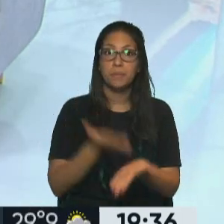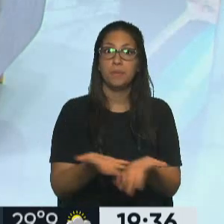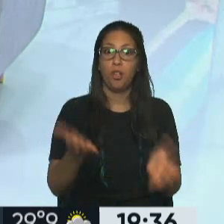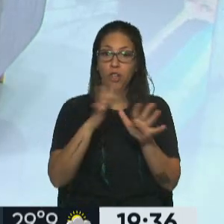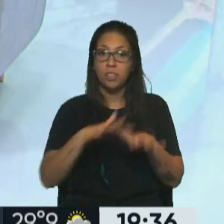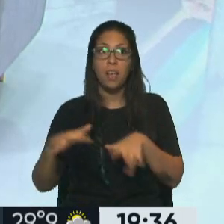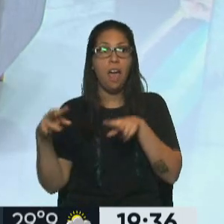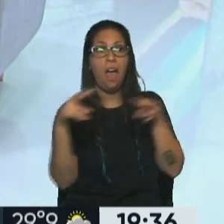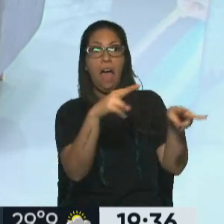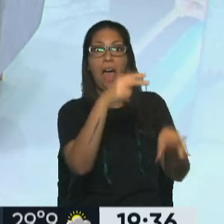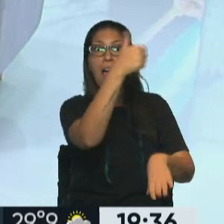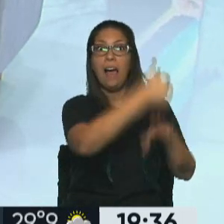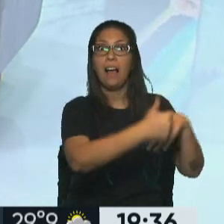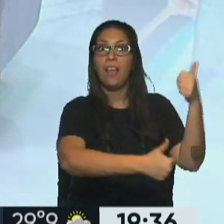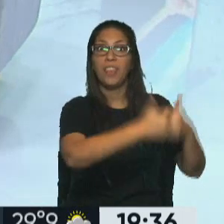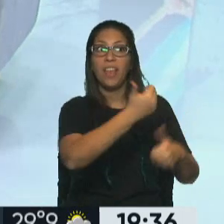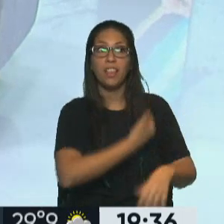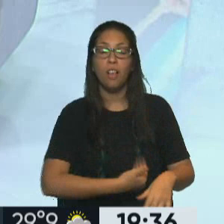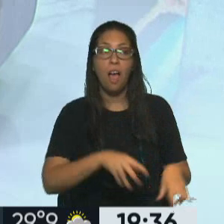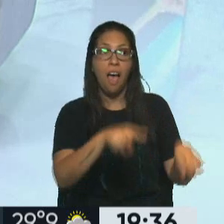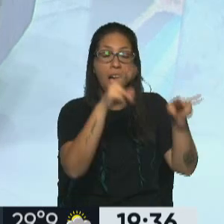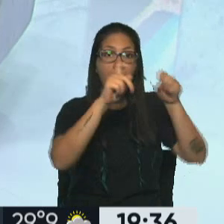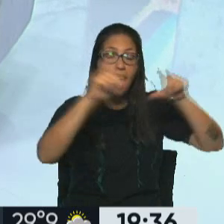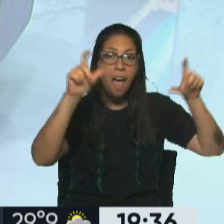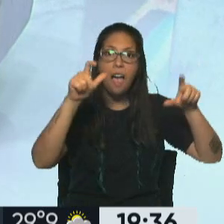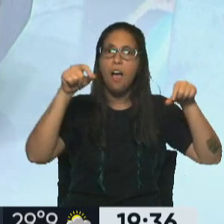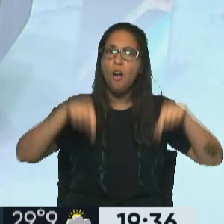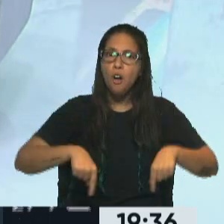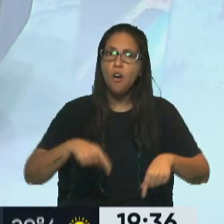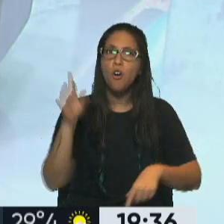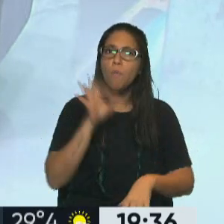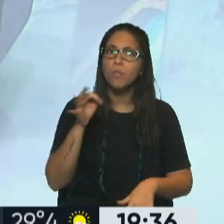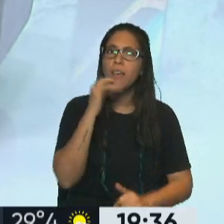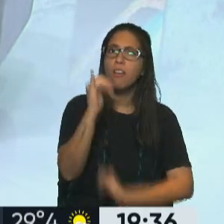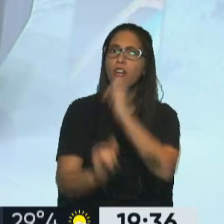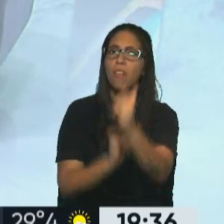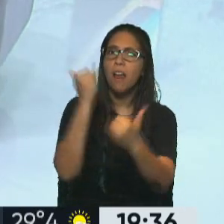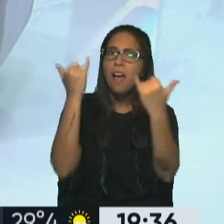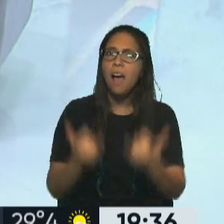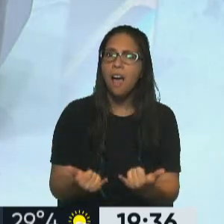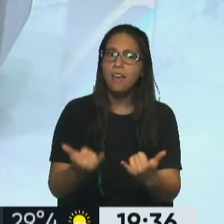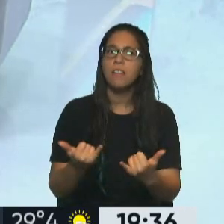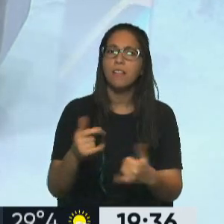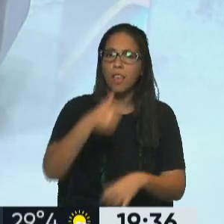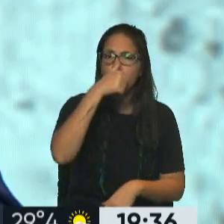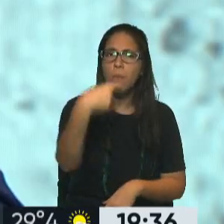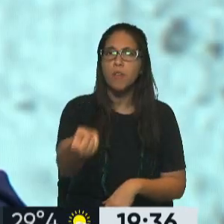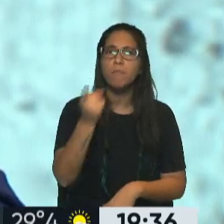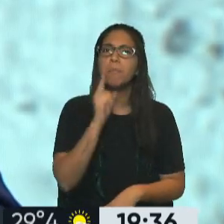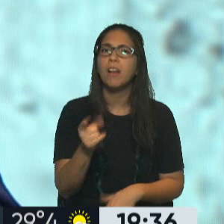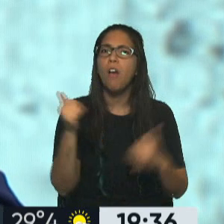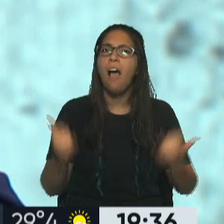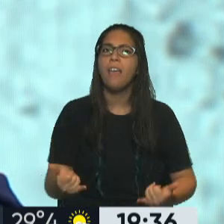en el patio eh qué habría hoy que tenemos la oportunidad de contarle qué le podrías contar qué está en juego este domingo está en